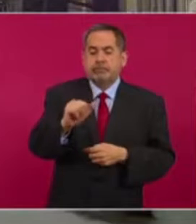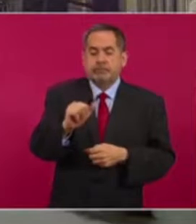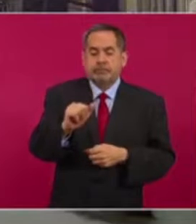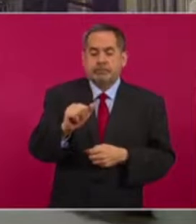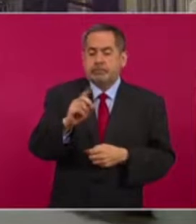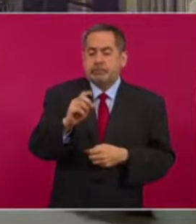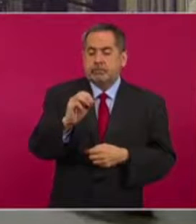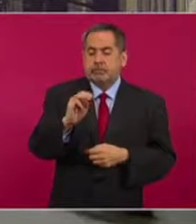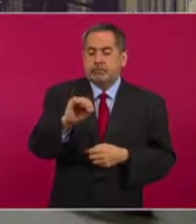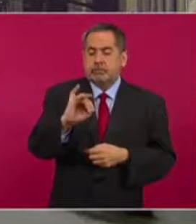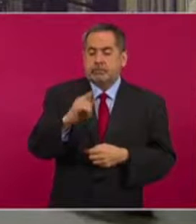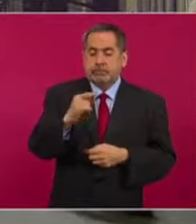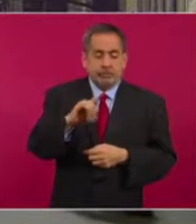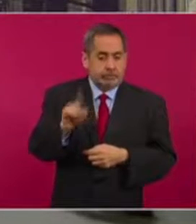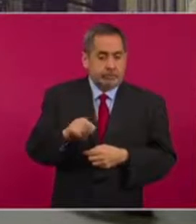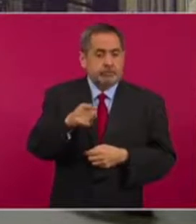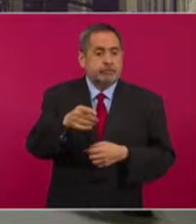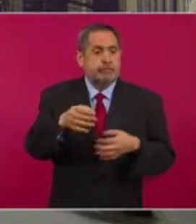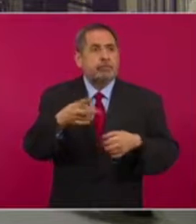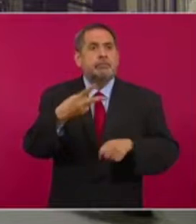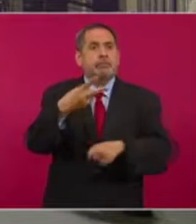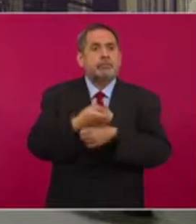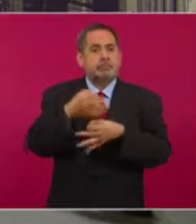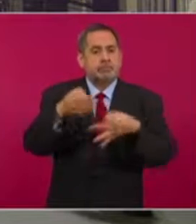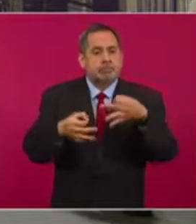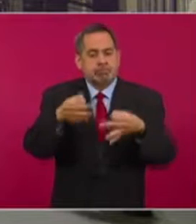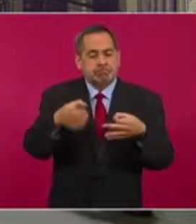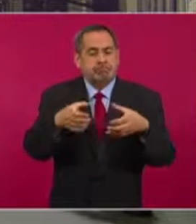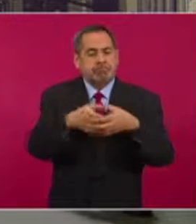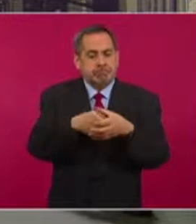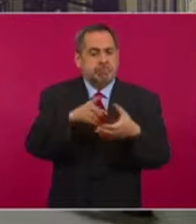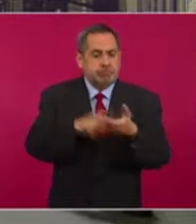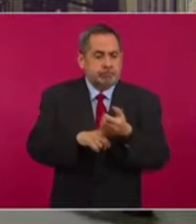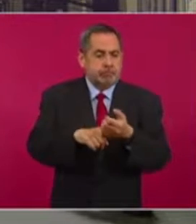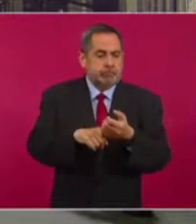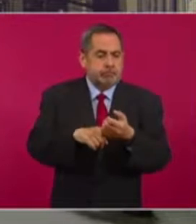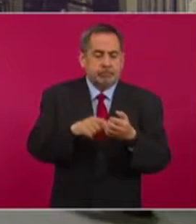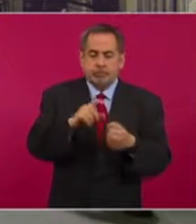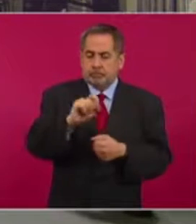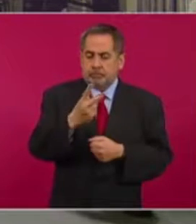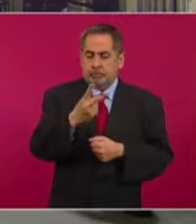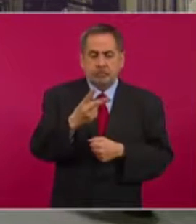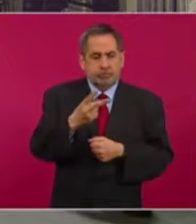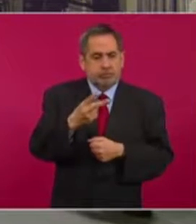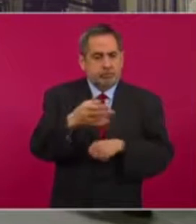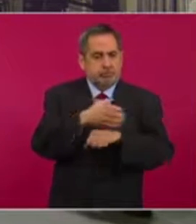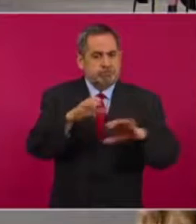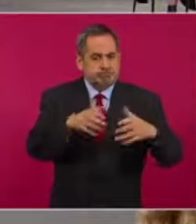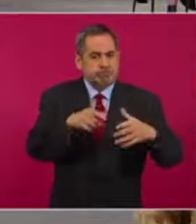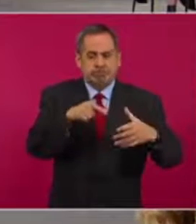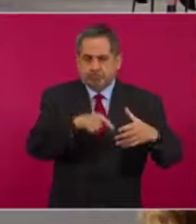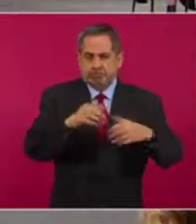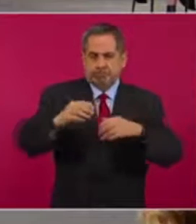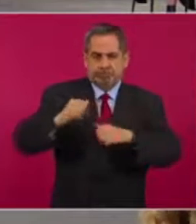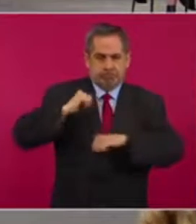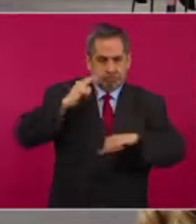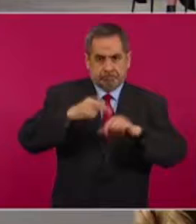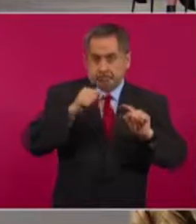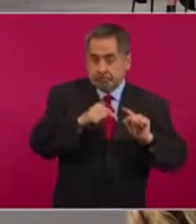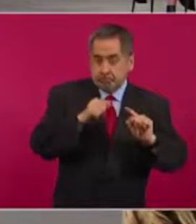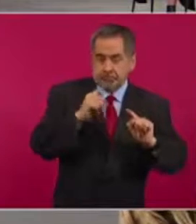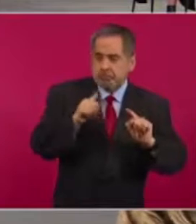Domínguez del Segundo Tribunal Colegiado 22º de Circuito. Y pues bueno,